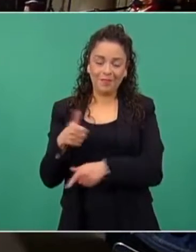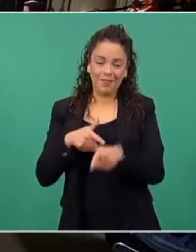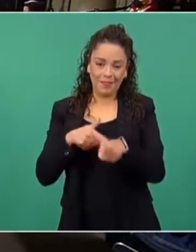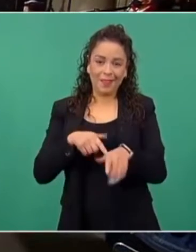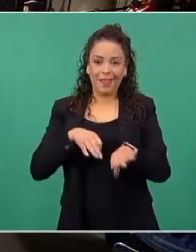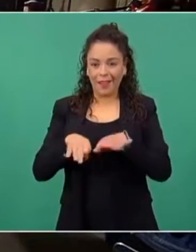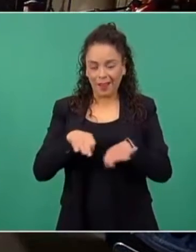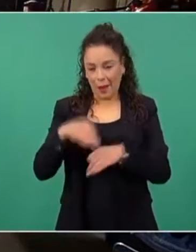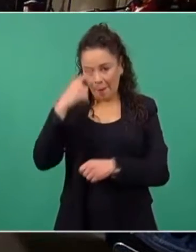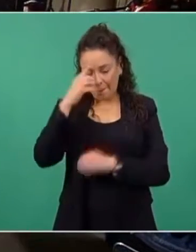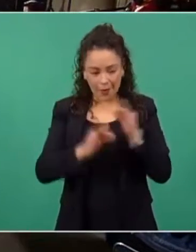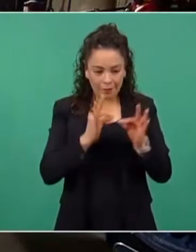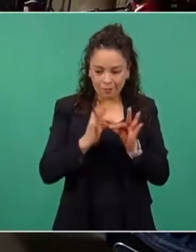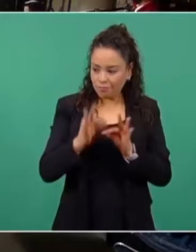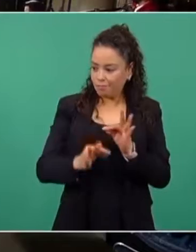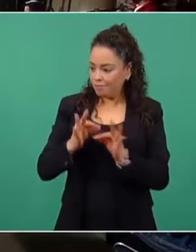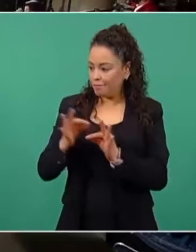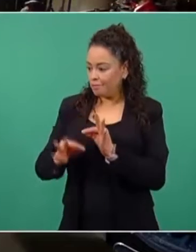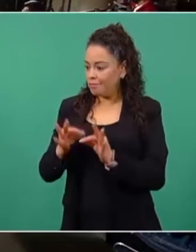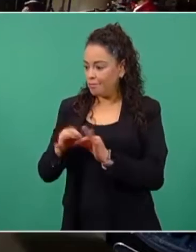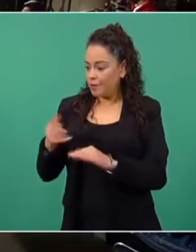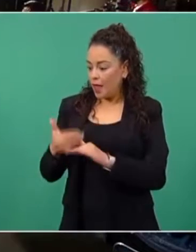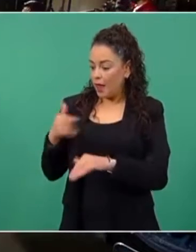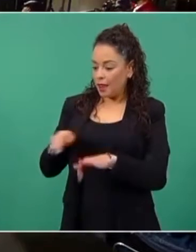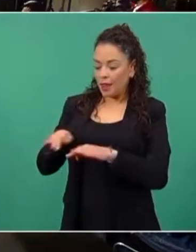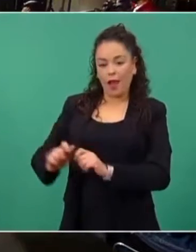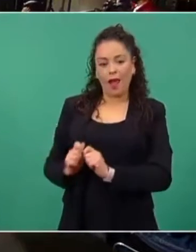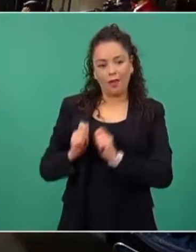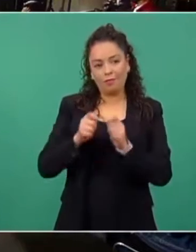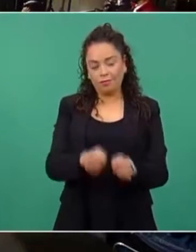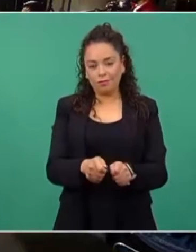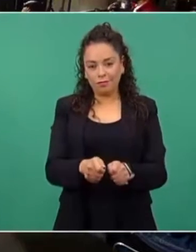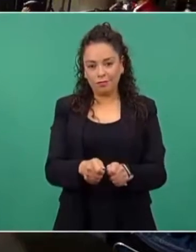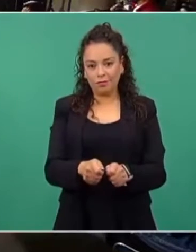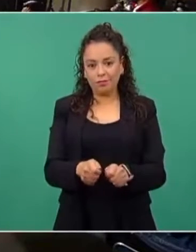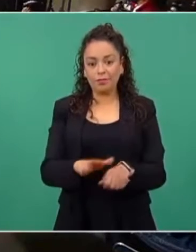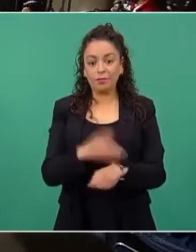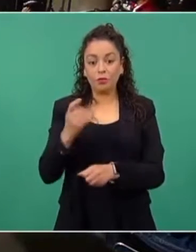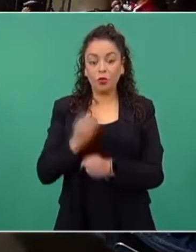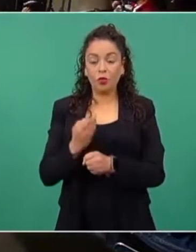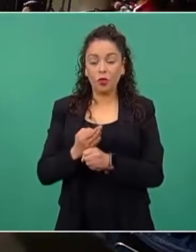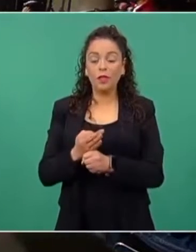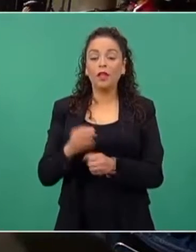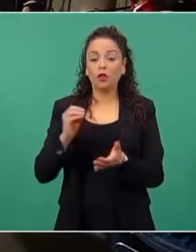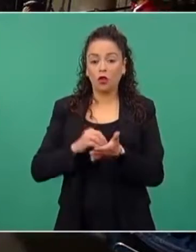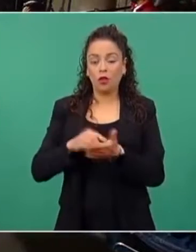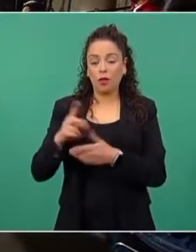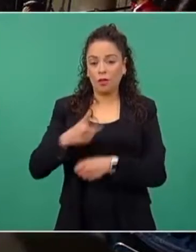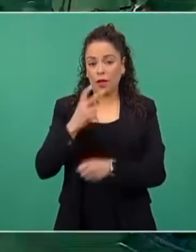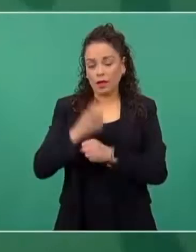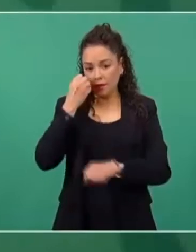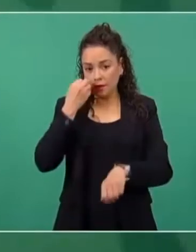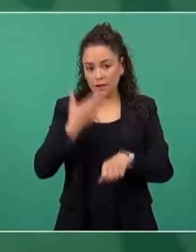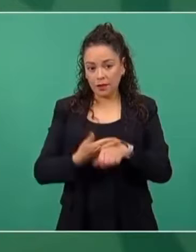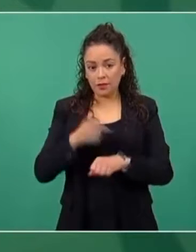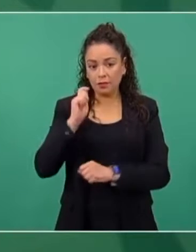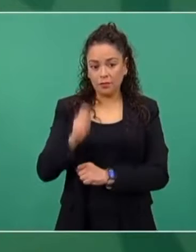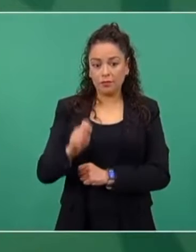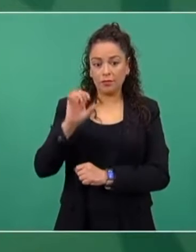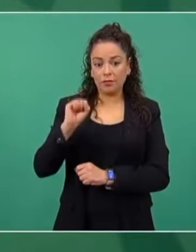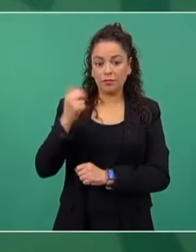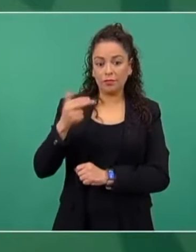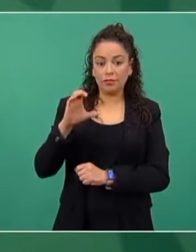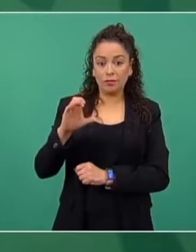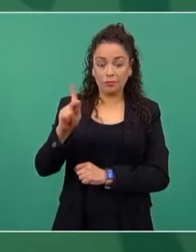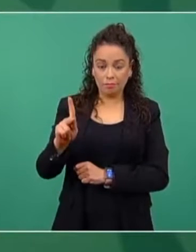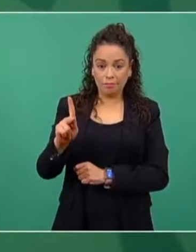para los cierres, porque es subsecretaria de egresos de la Secretaría de Hacienda y